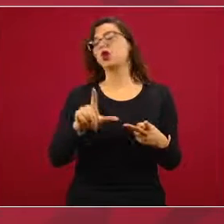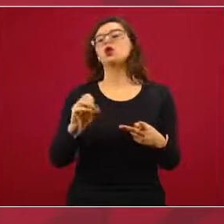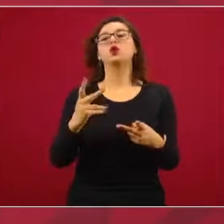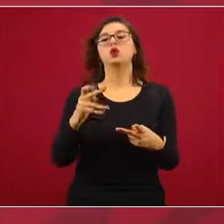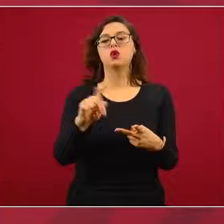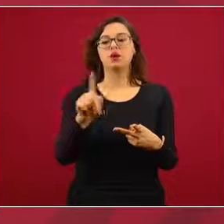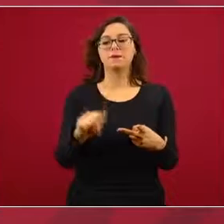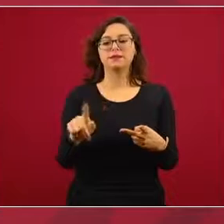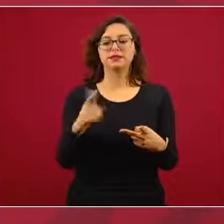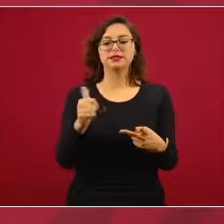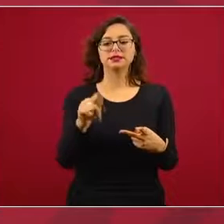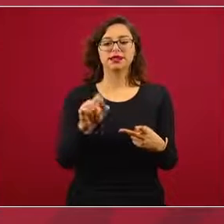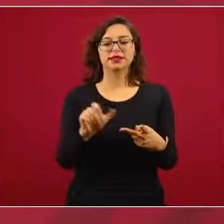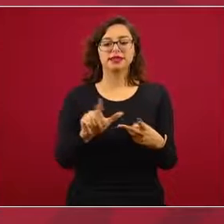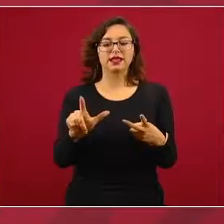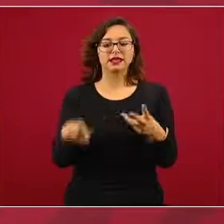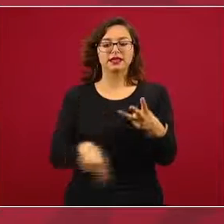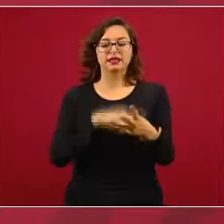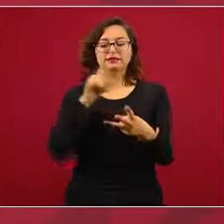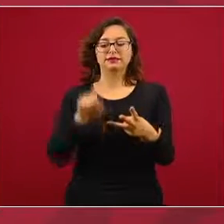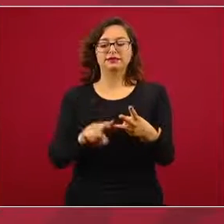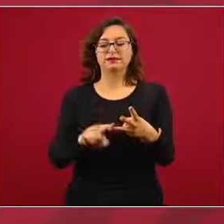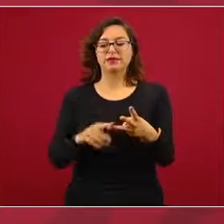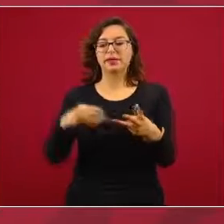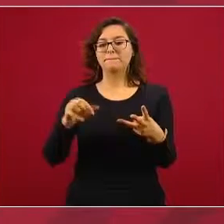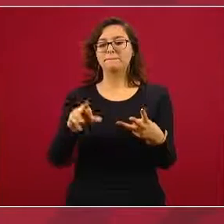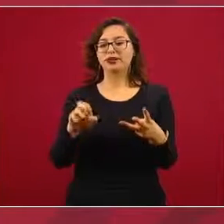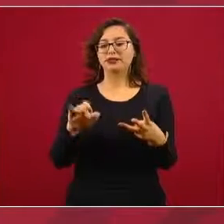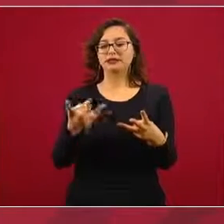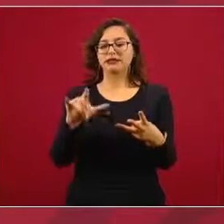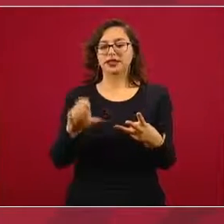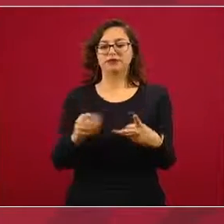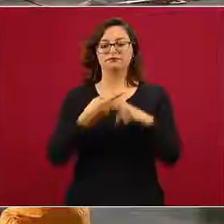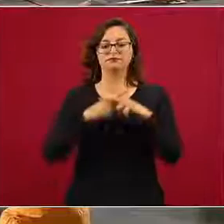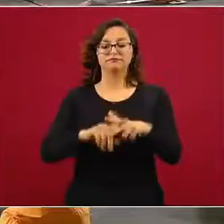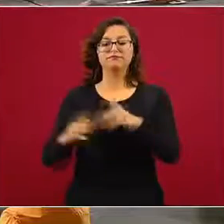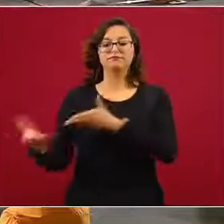López-Gatell y Marcelo Ebrard. Entonces empezamos.